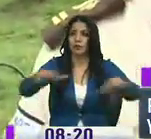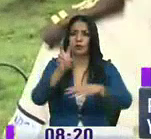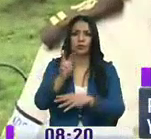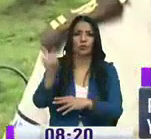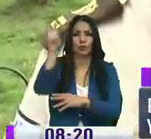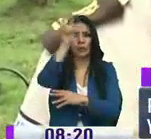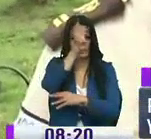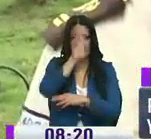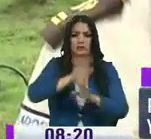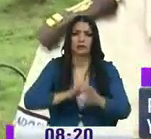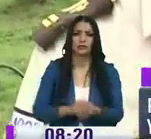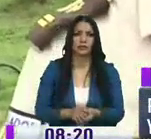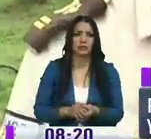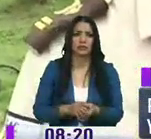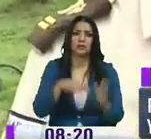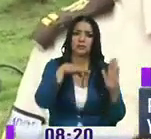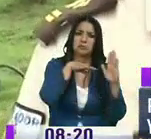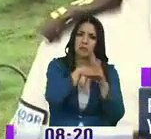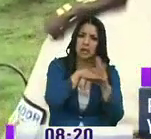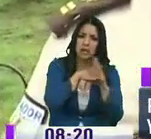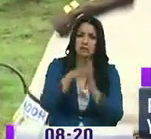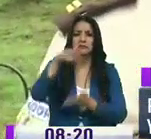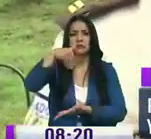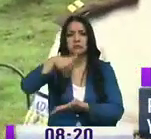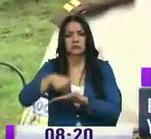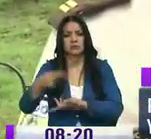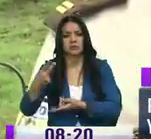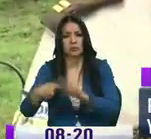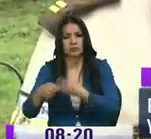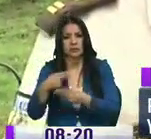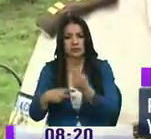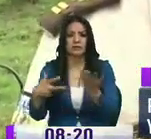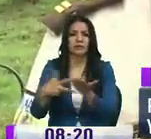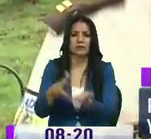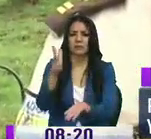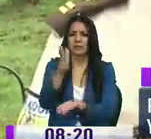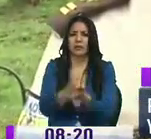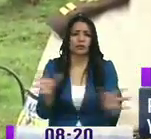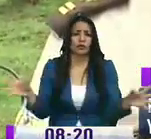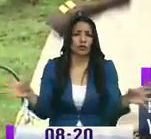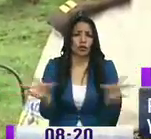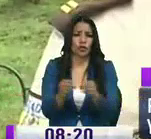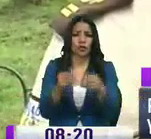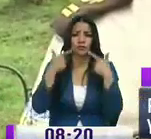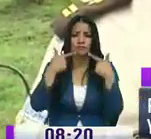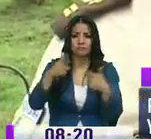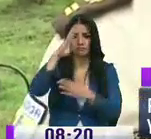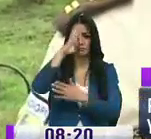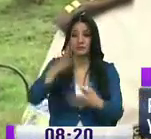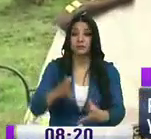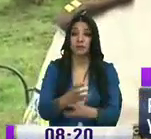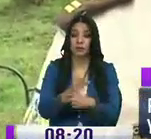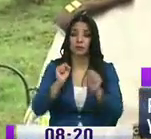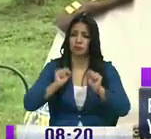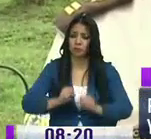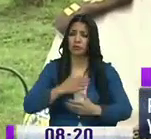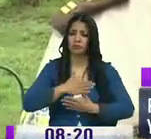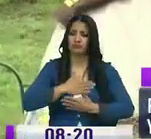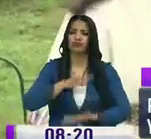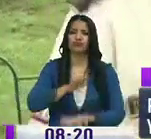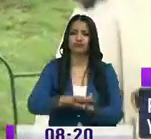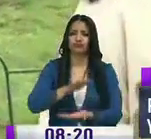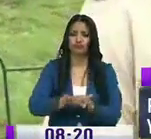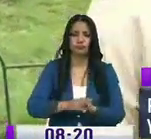el área bancaria, comercial. Está desplegado todo nuestro personal para dar la seguridad a la ciudadanía y ellos puedan